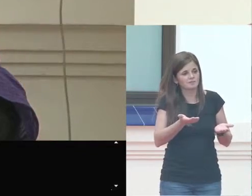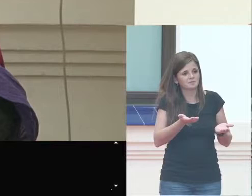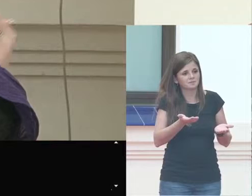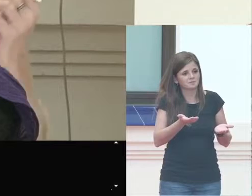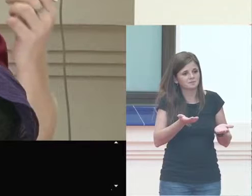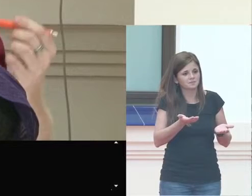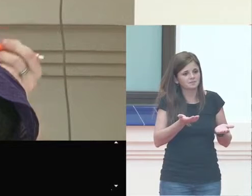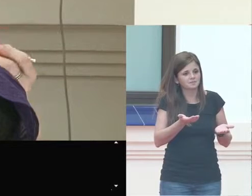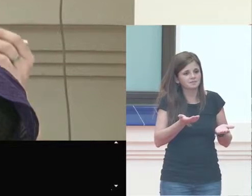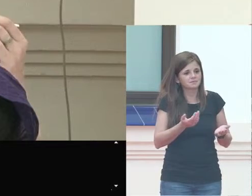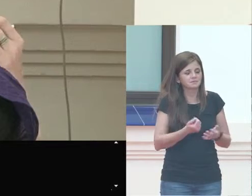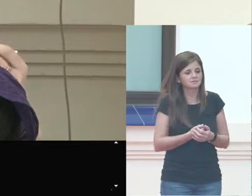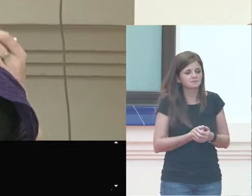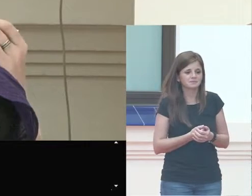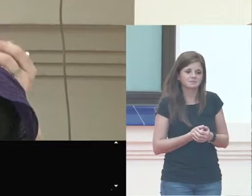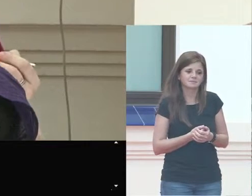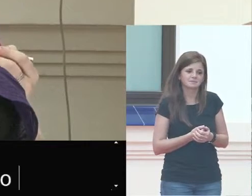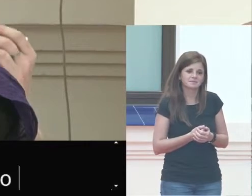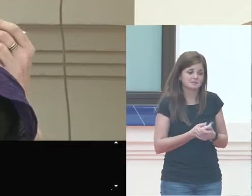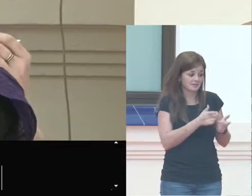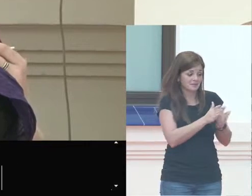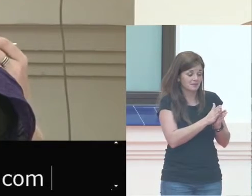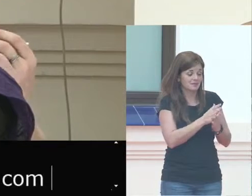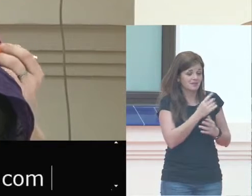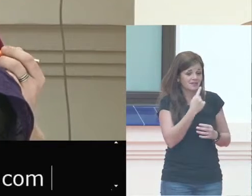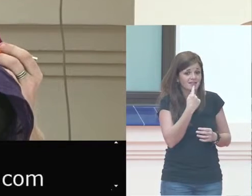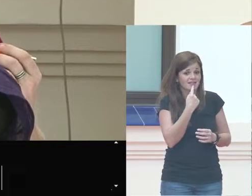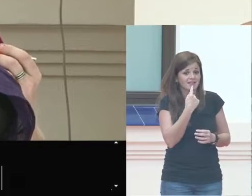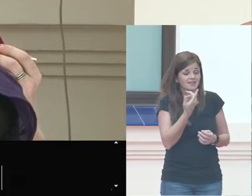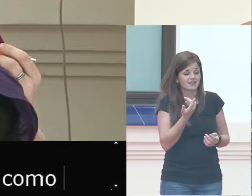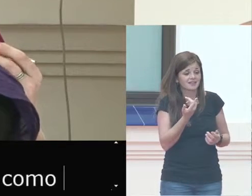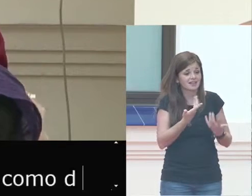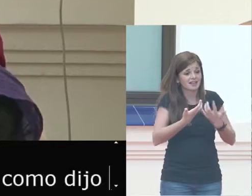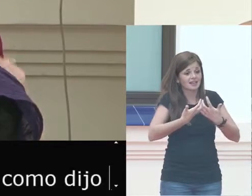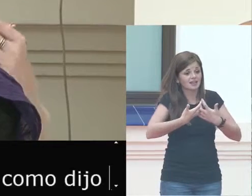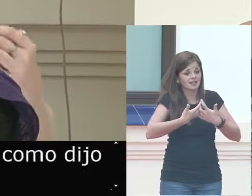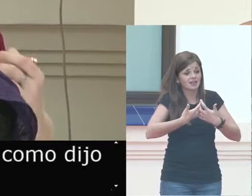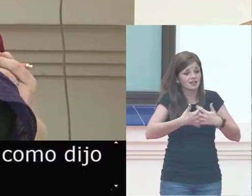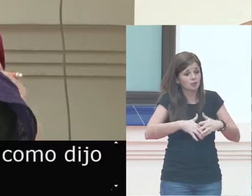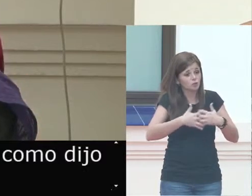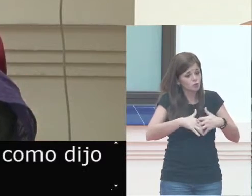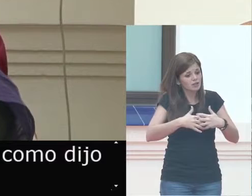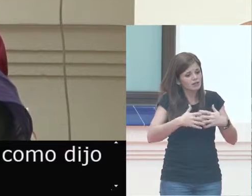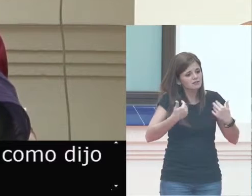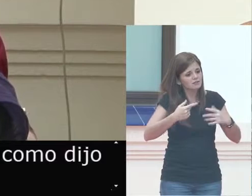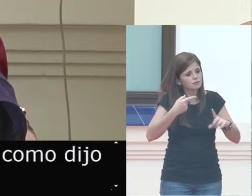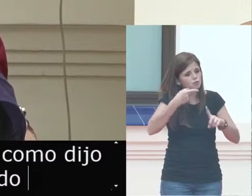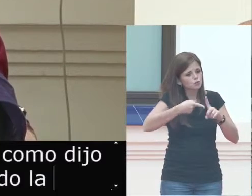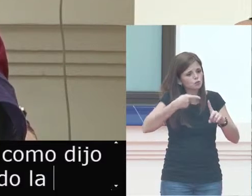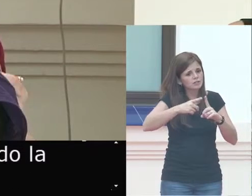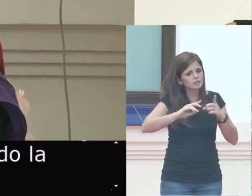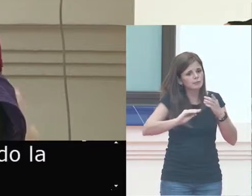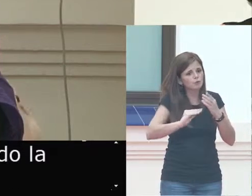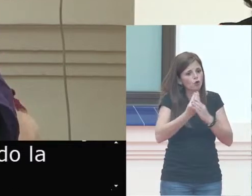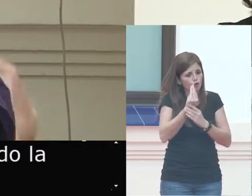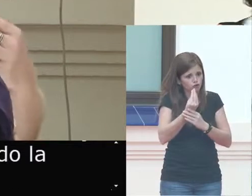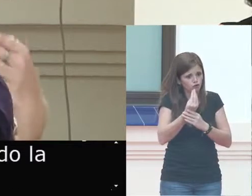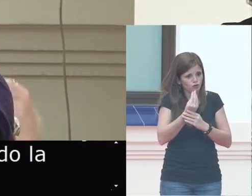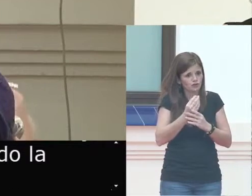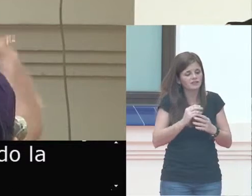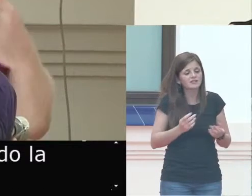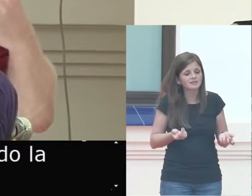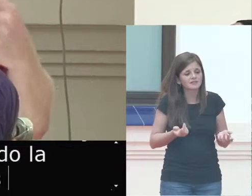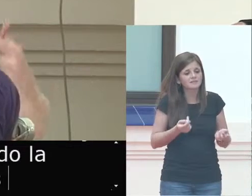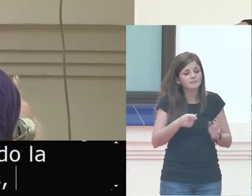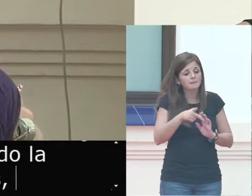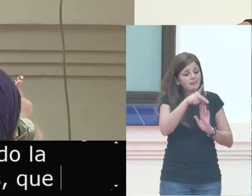como dijo Fernando, cuando está desarrollando la industria, están usando sus productos, que la